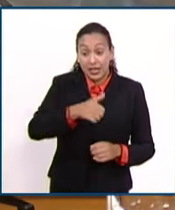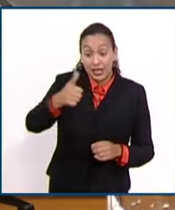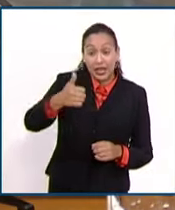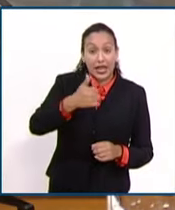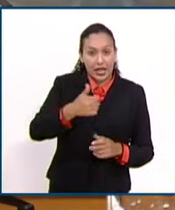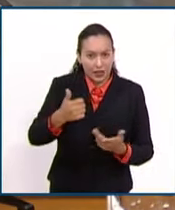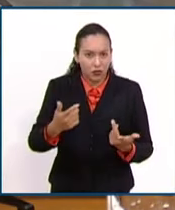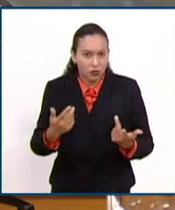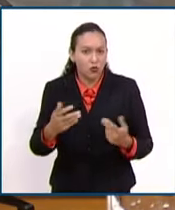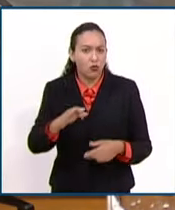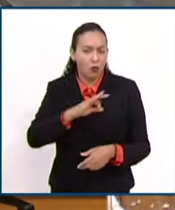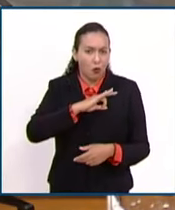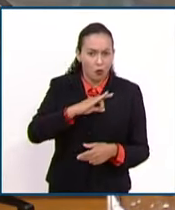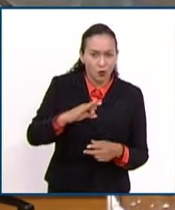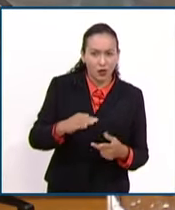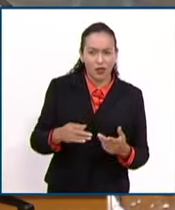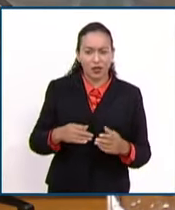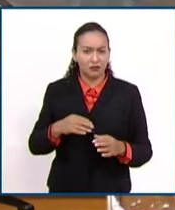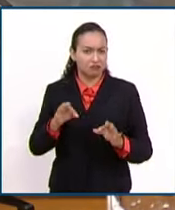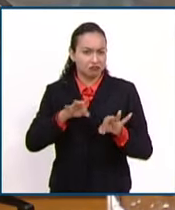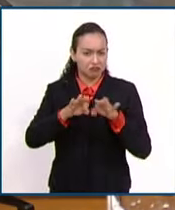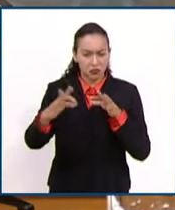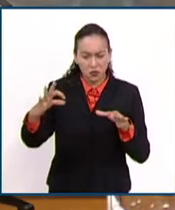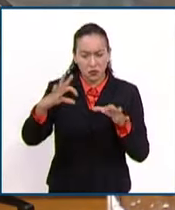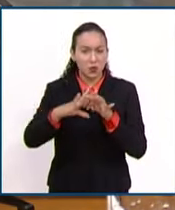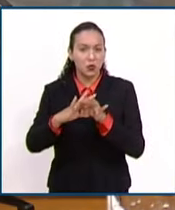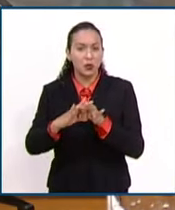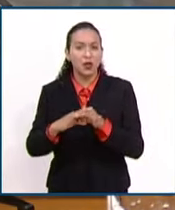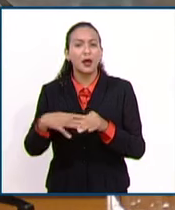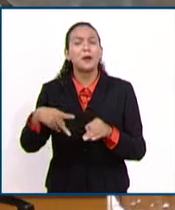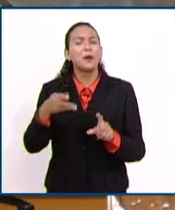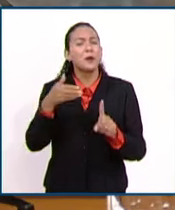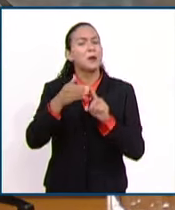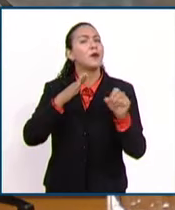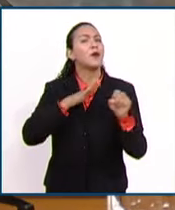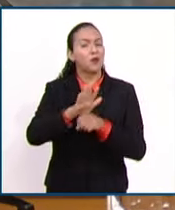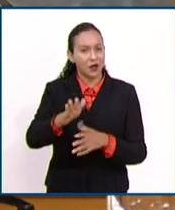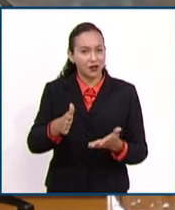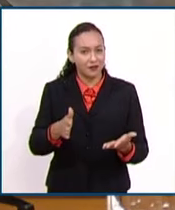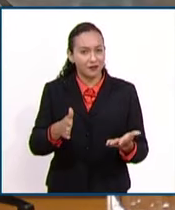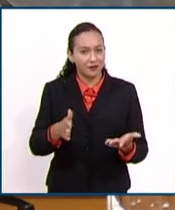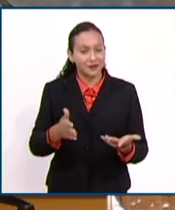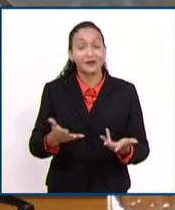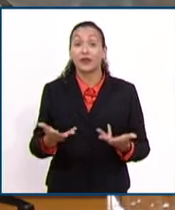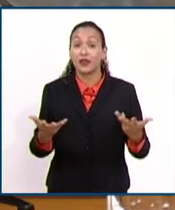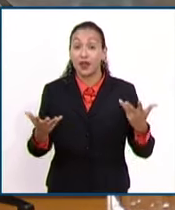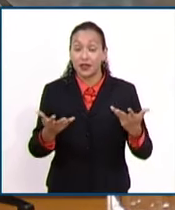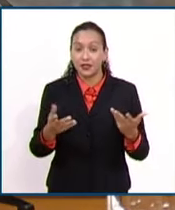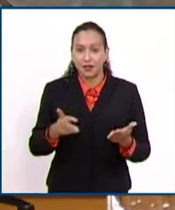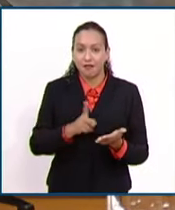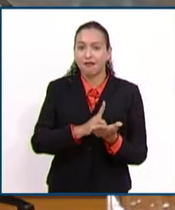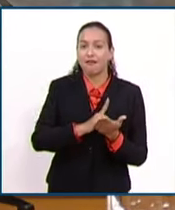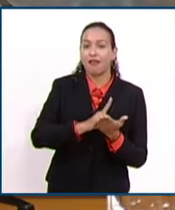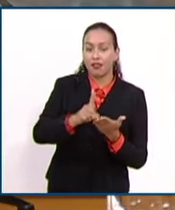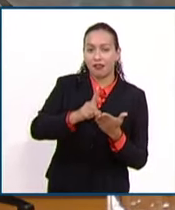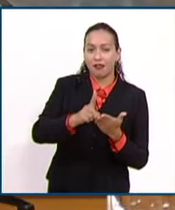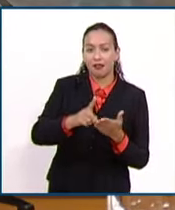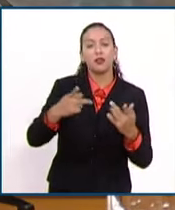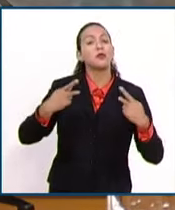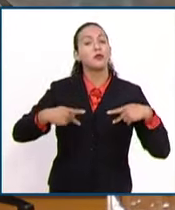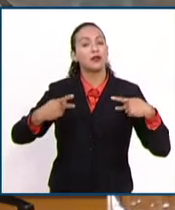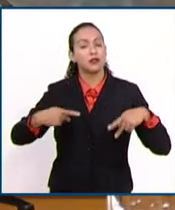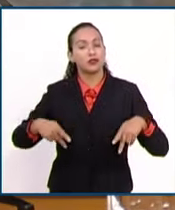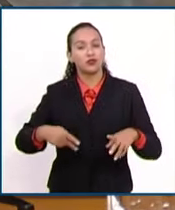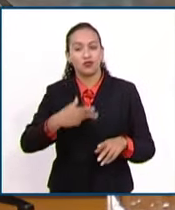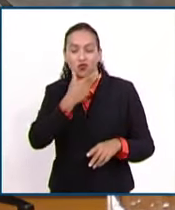y fundamentalmente para garantizar de mejor manera los derechos de las